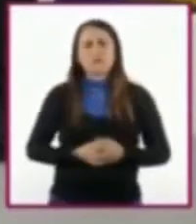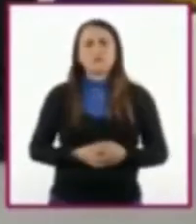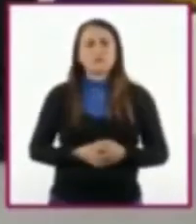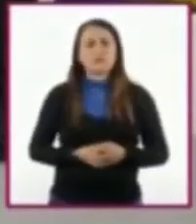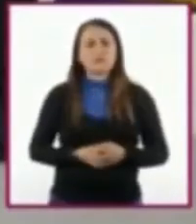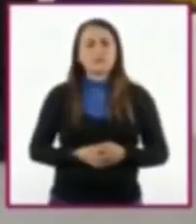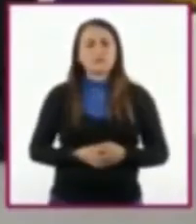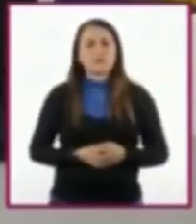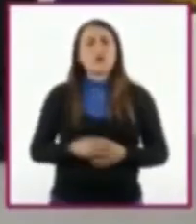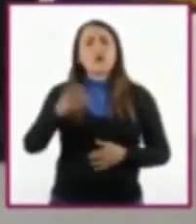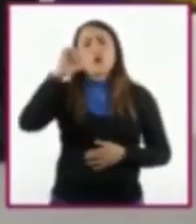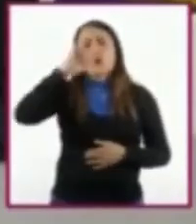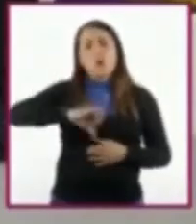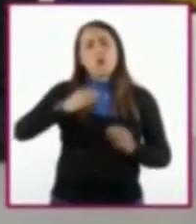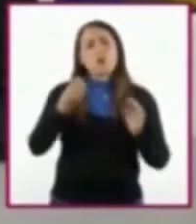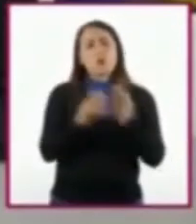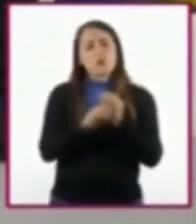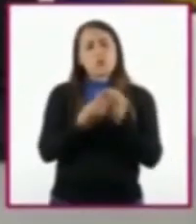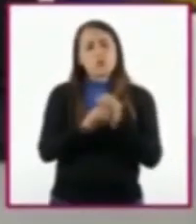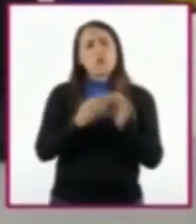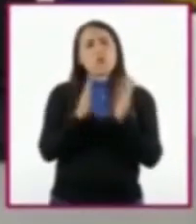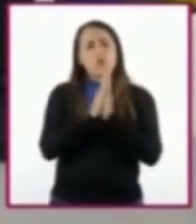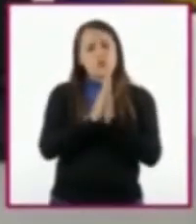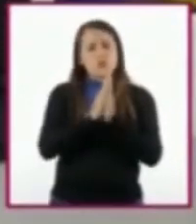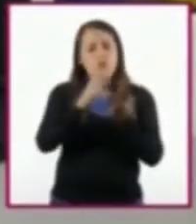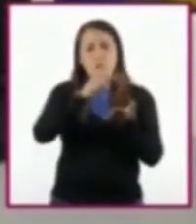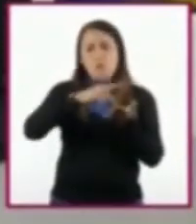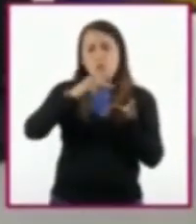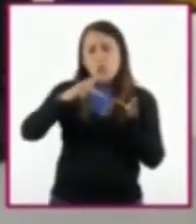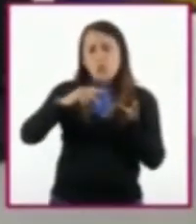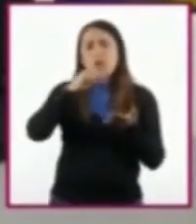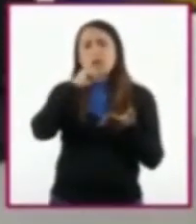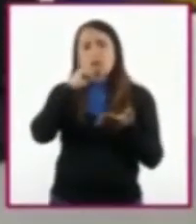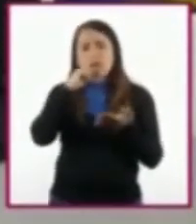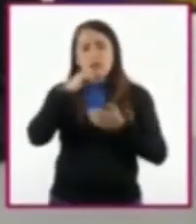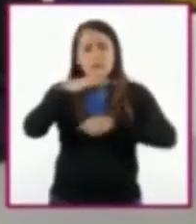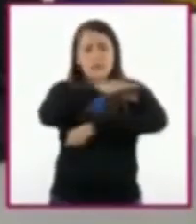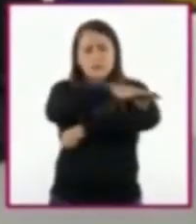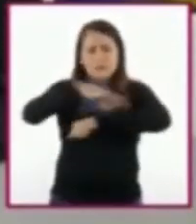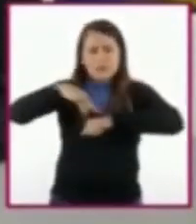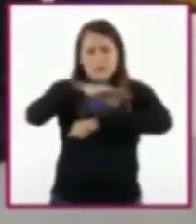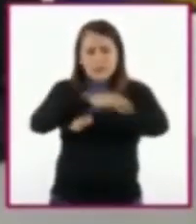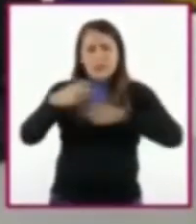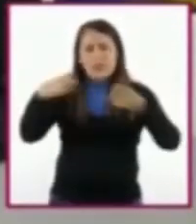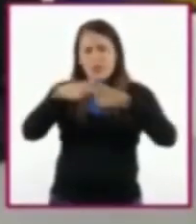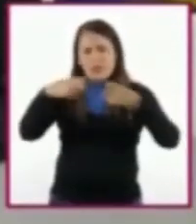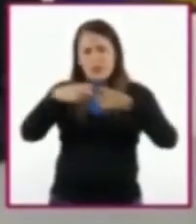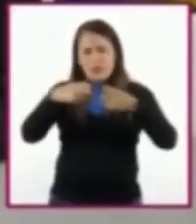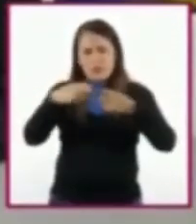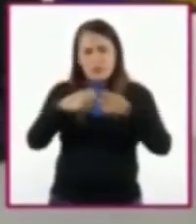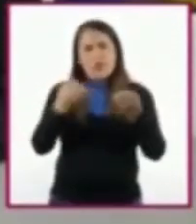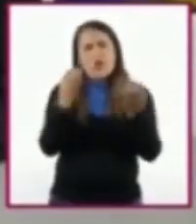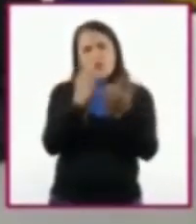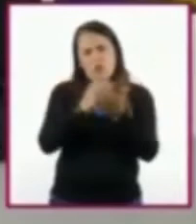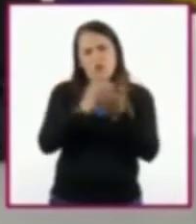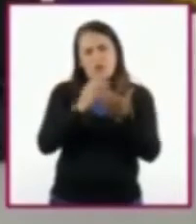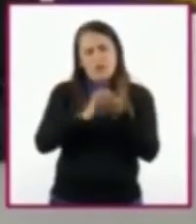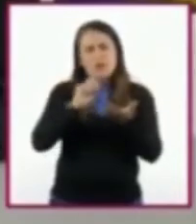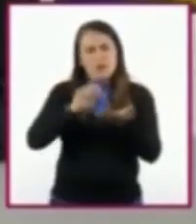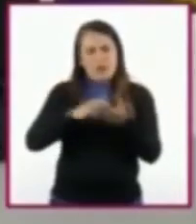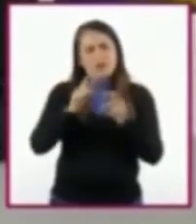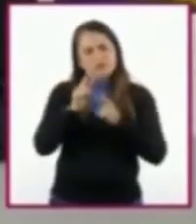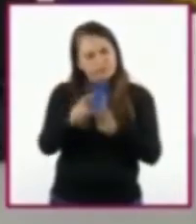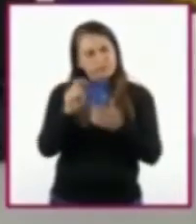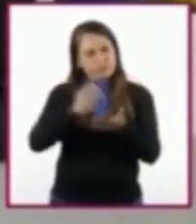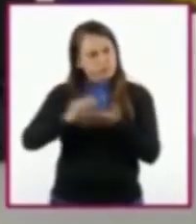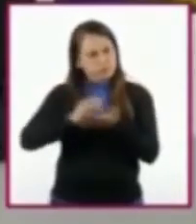esta sesión les pedimos tengan a la mano un bolígrafo, lápiz, regla, goma y sus apuntes para continuar sus anotaciones. ¿Qué